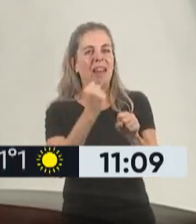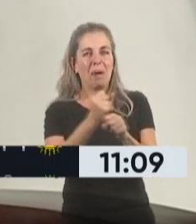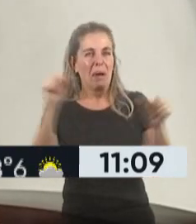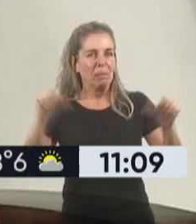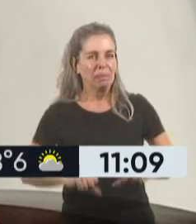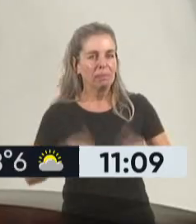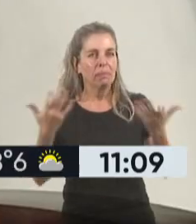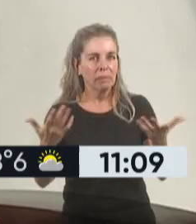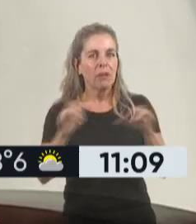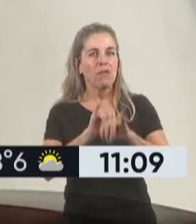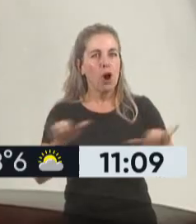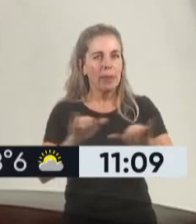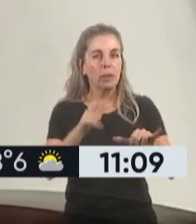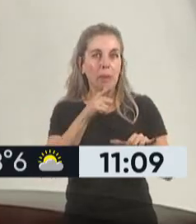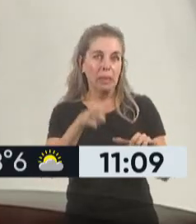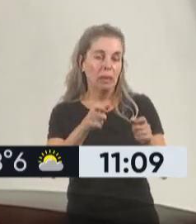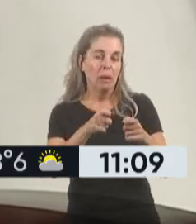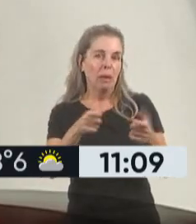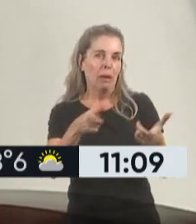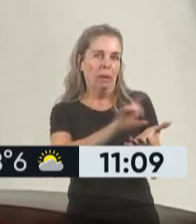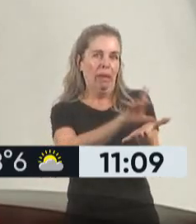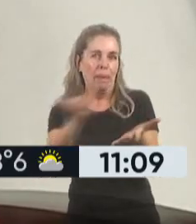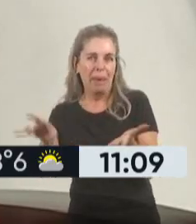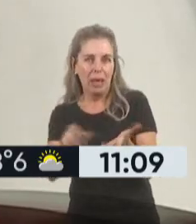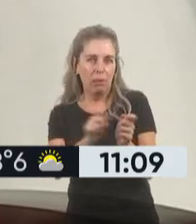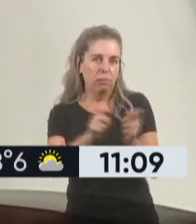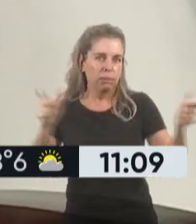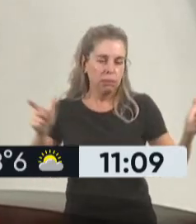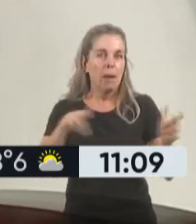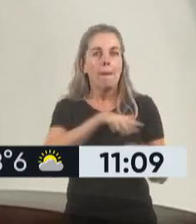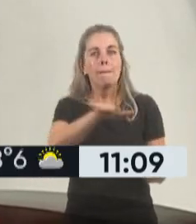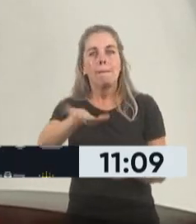país, marcan una suba. En el caso del Gran Buenos Aires,